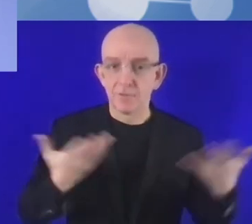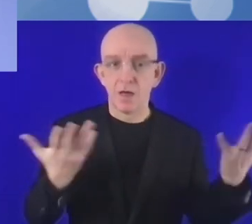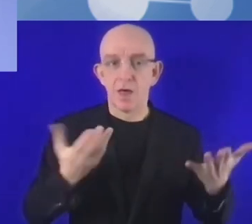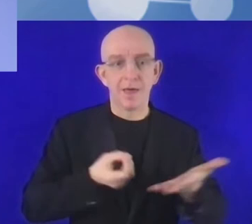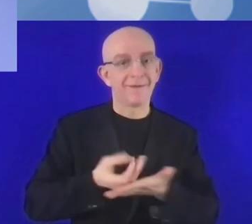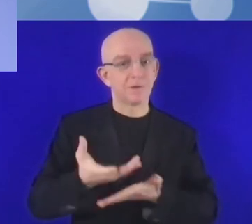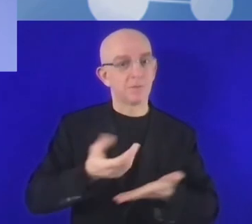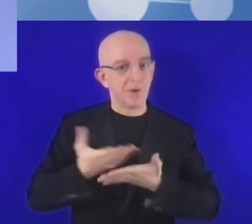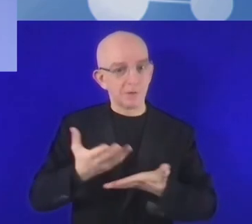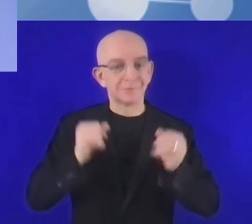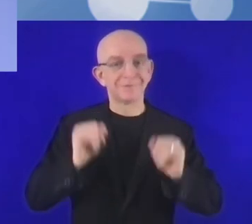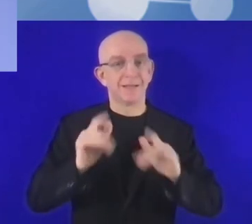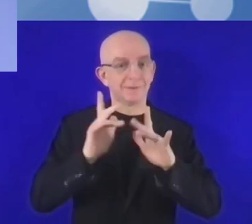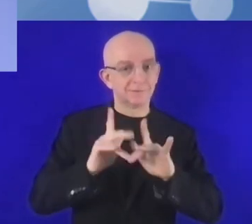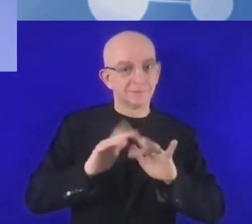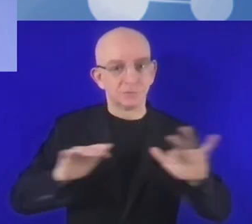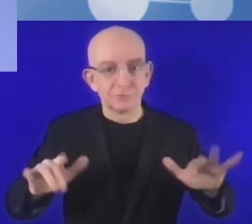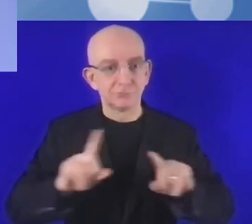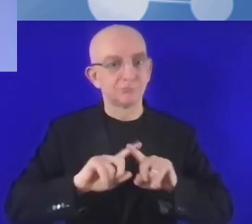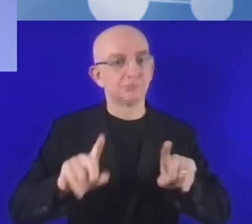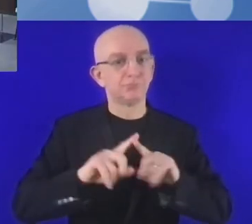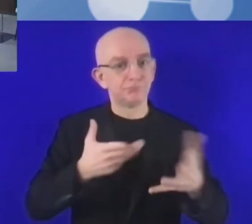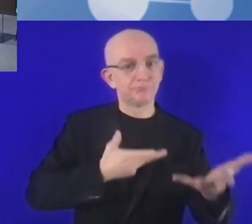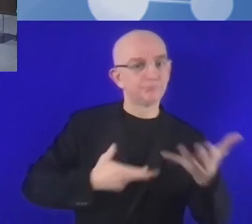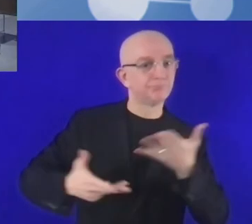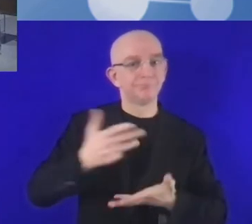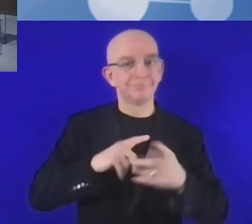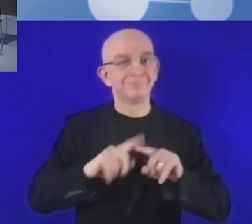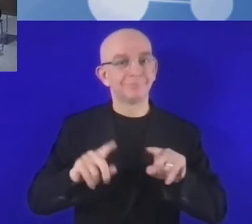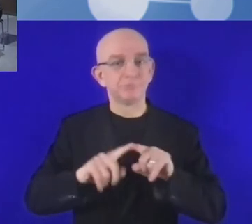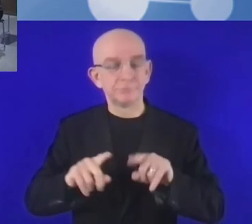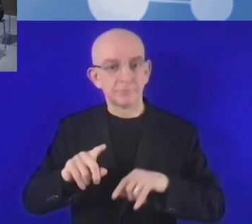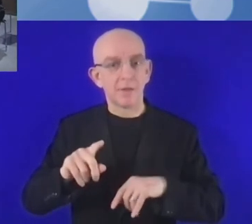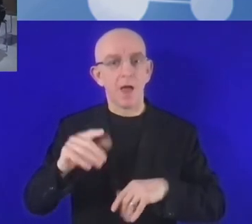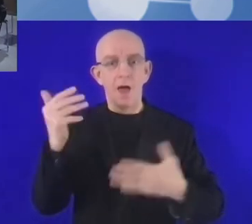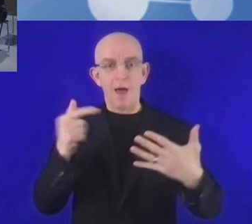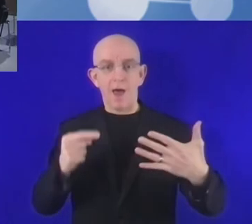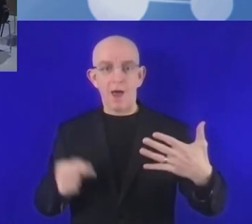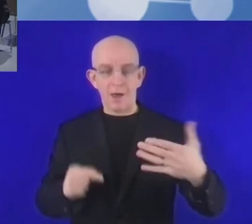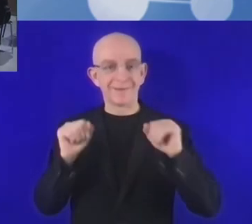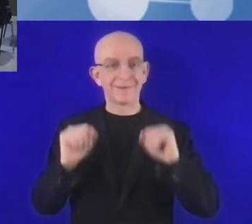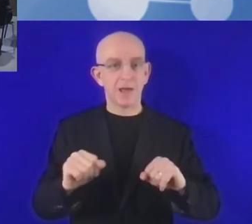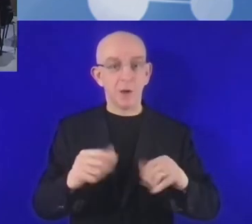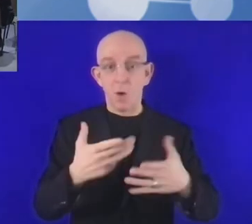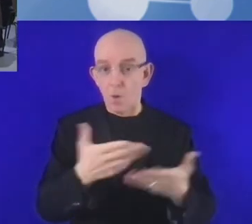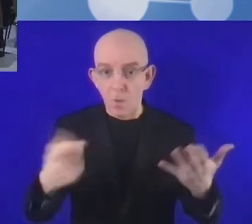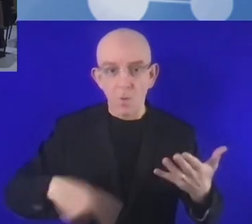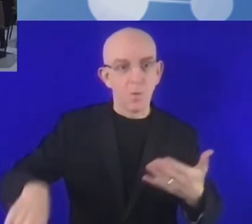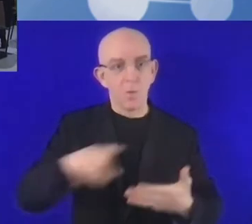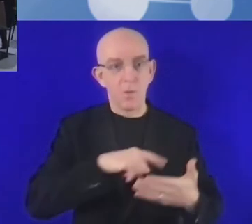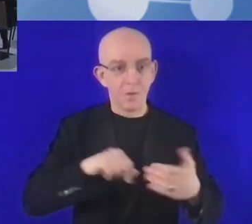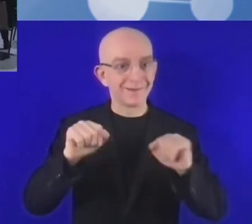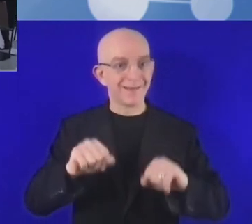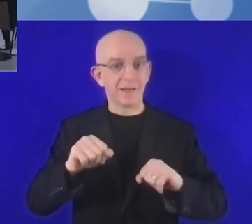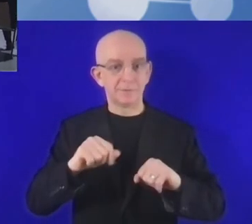que tiene una carga emocional, que tiene muchos matices y también nos aporta mucha información a través de los